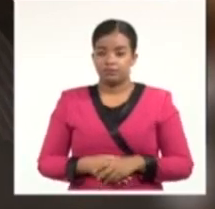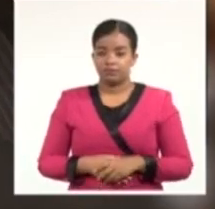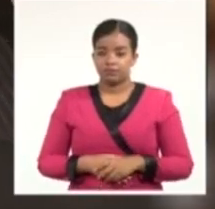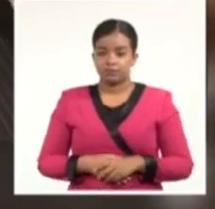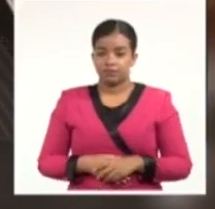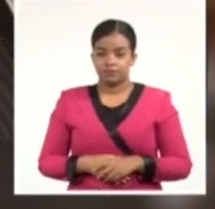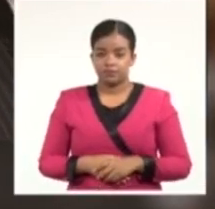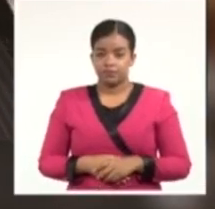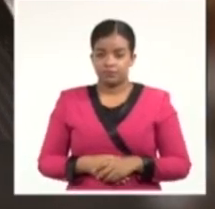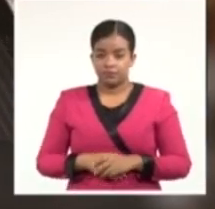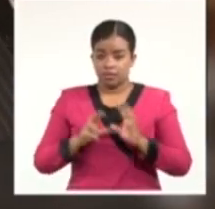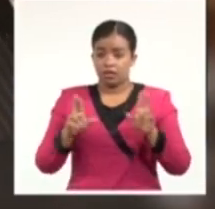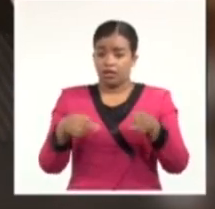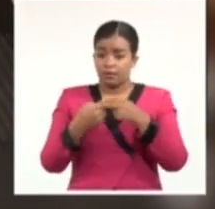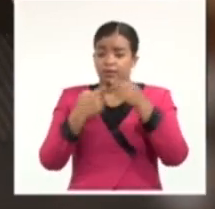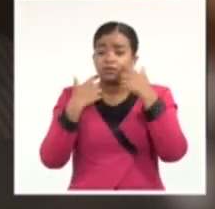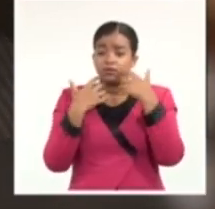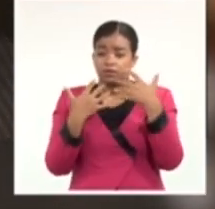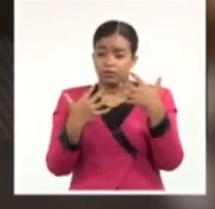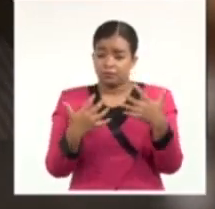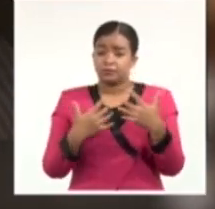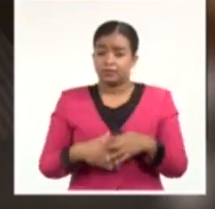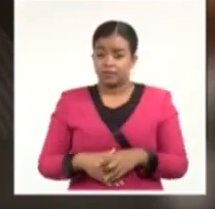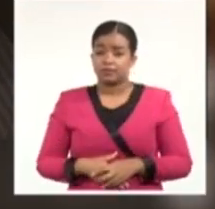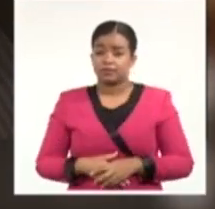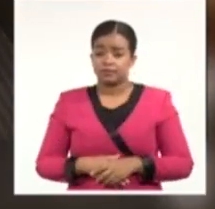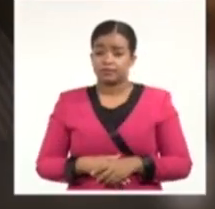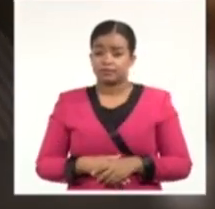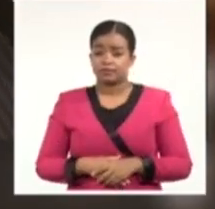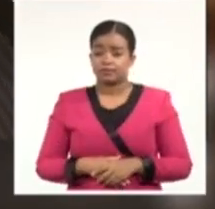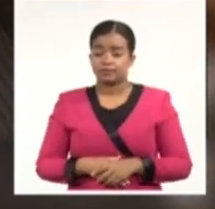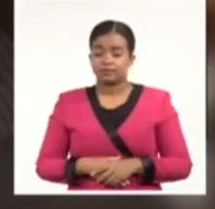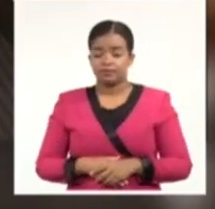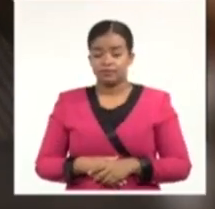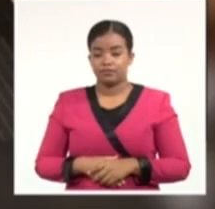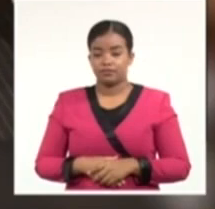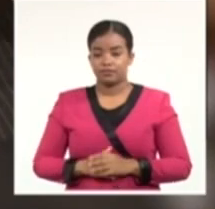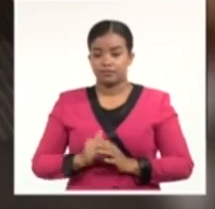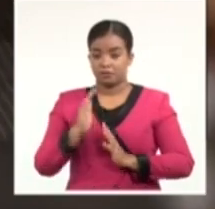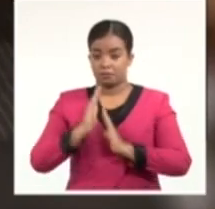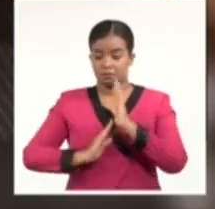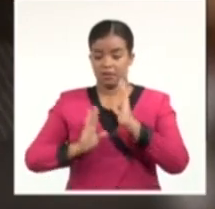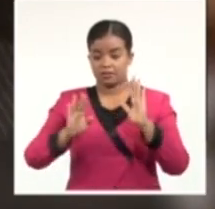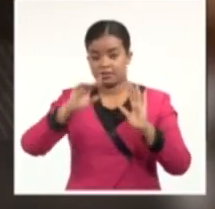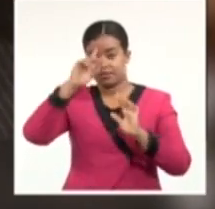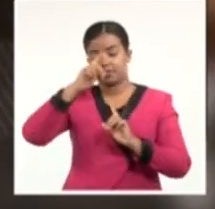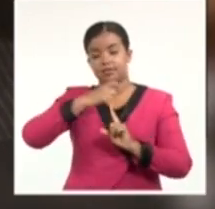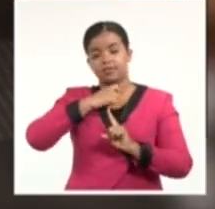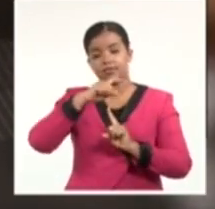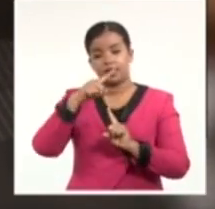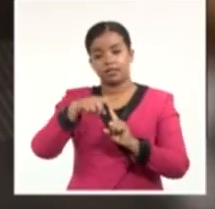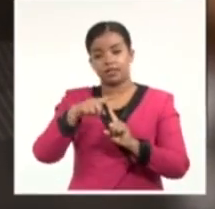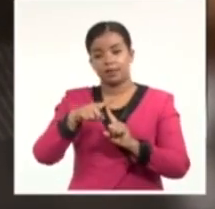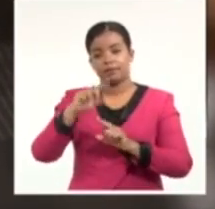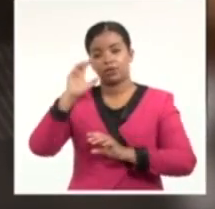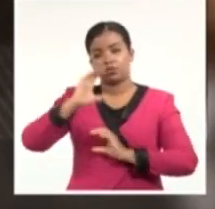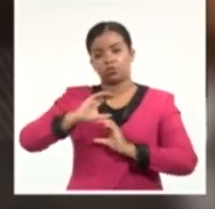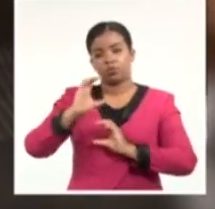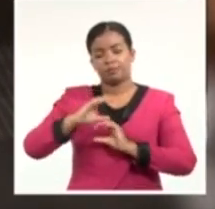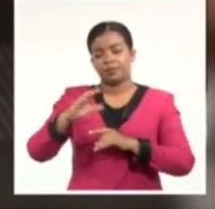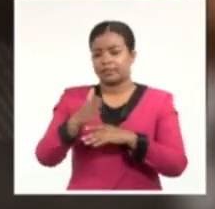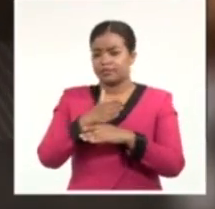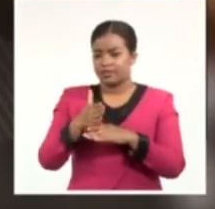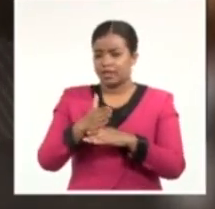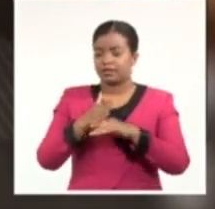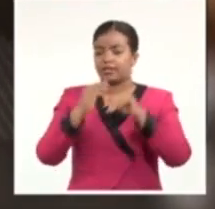evento será muy importante. Hacia ya el mes de septiembre tendremos sucesivas cumbres del